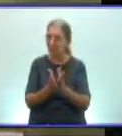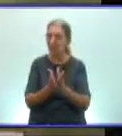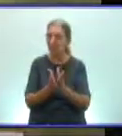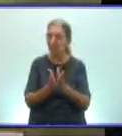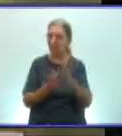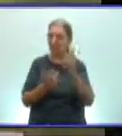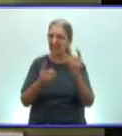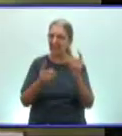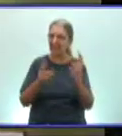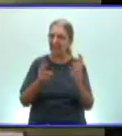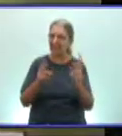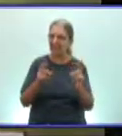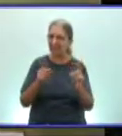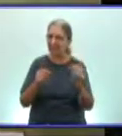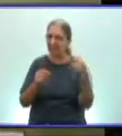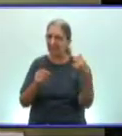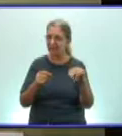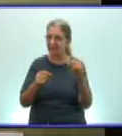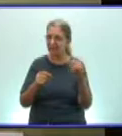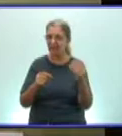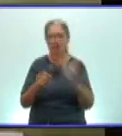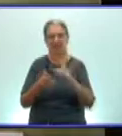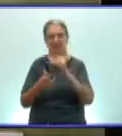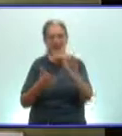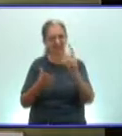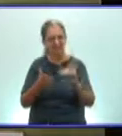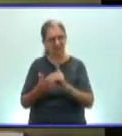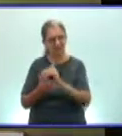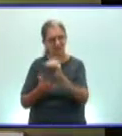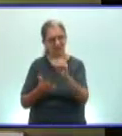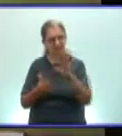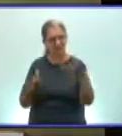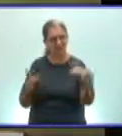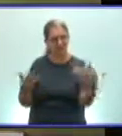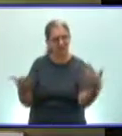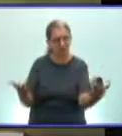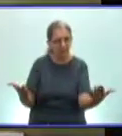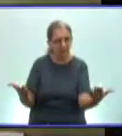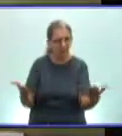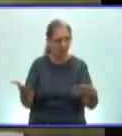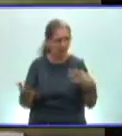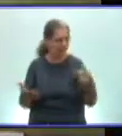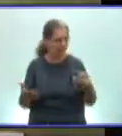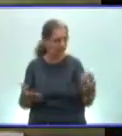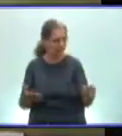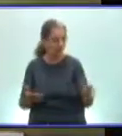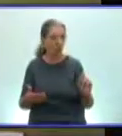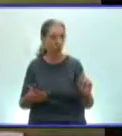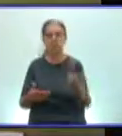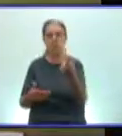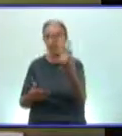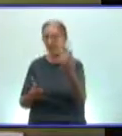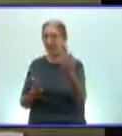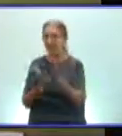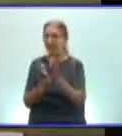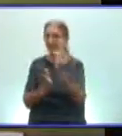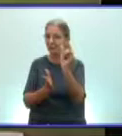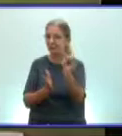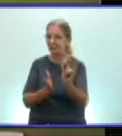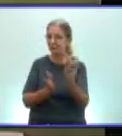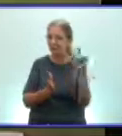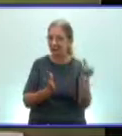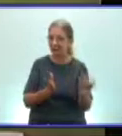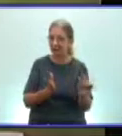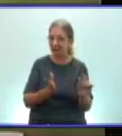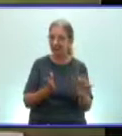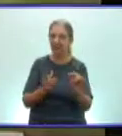estadística descriptiva. ¿De qué trata la actividad? Muy fácil, es sobre un estudiante que anotó en